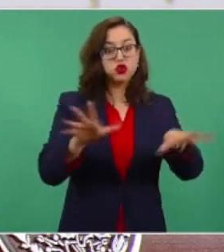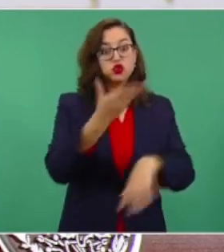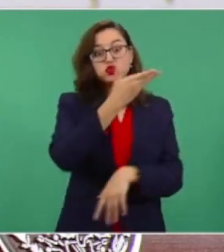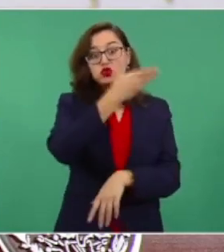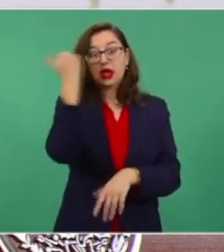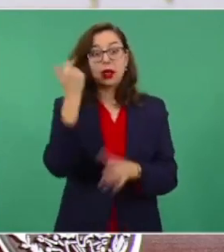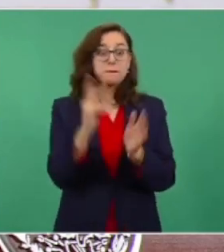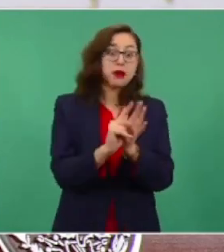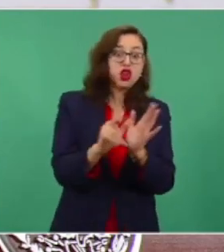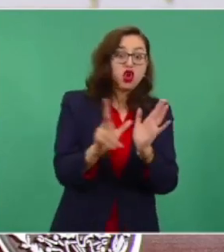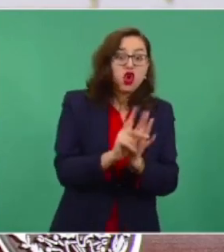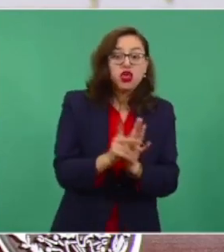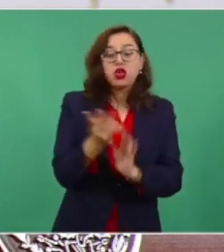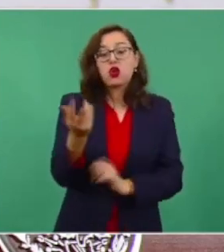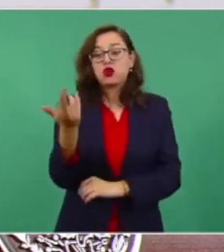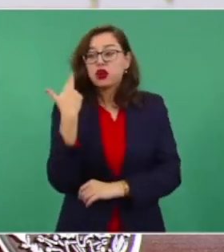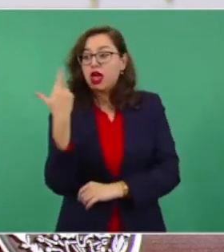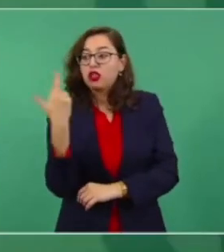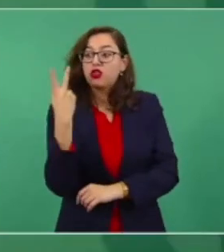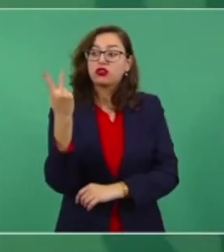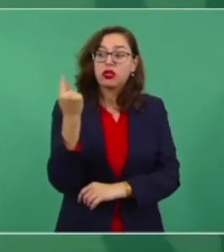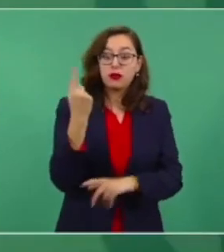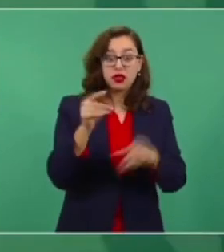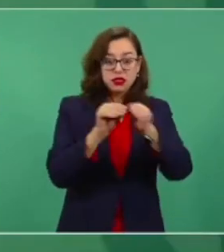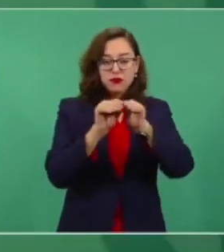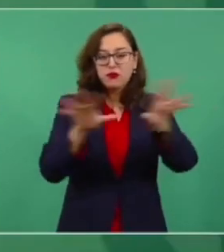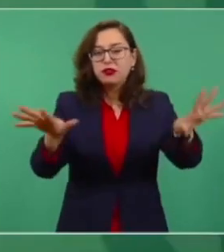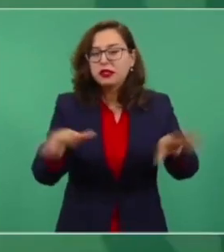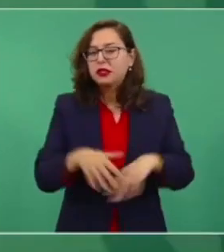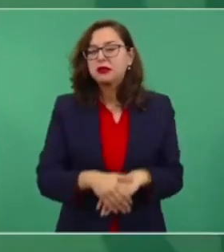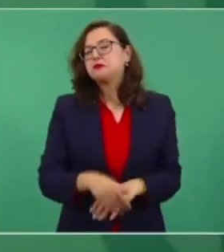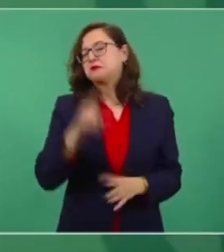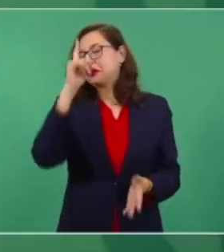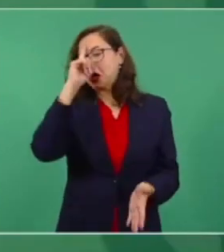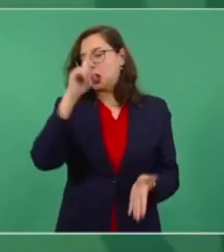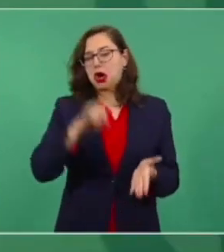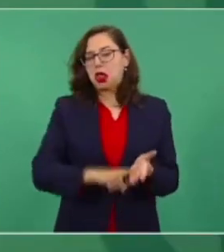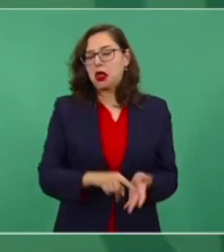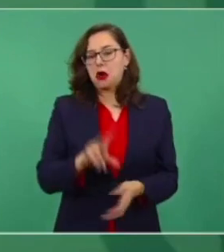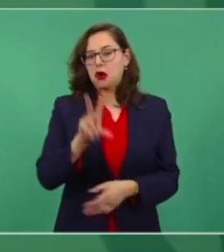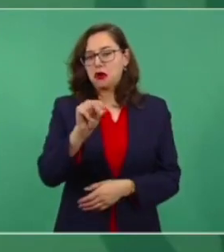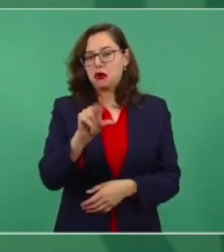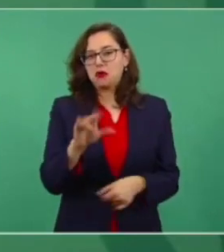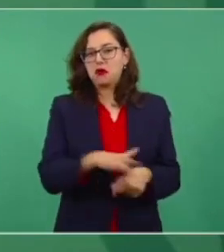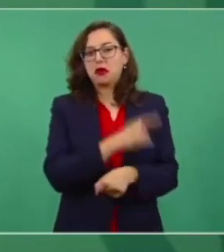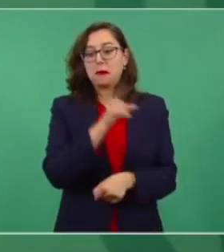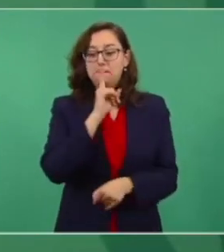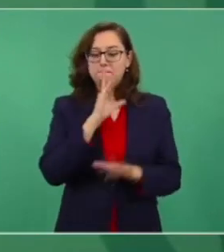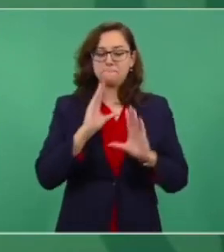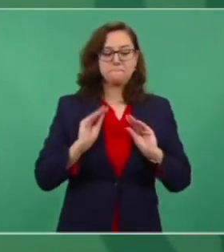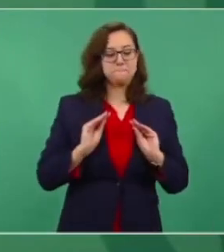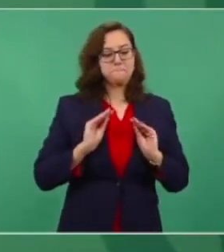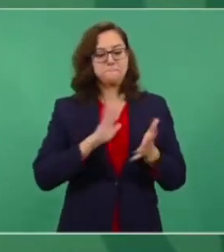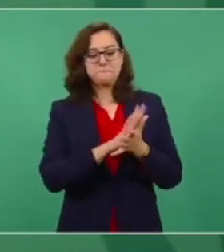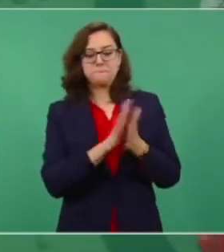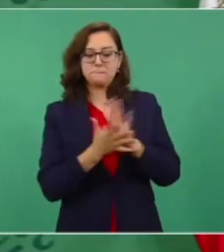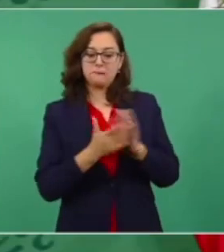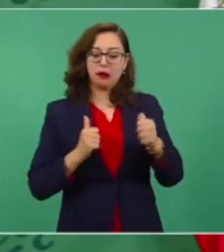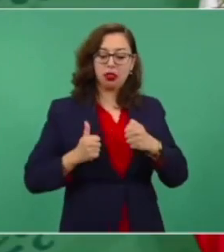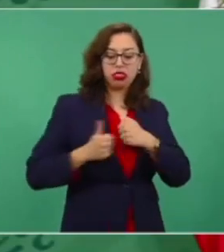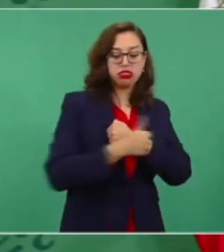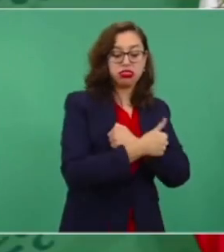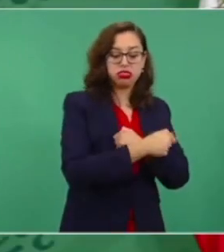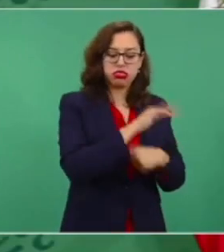difundieron, no creo, porque los medios protegen. La